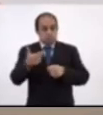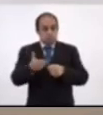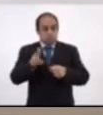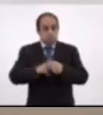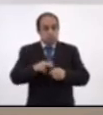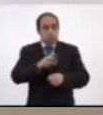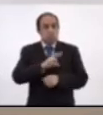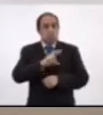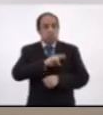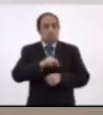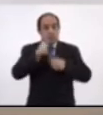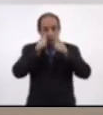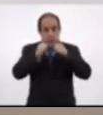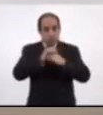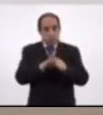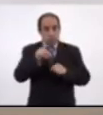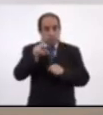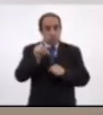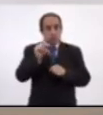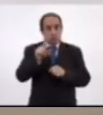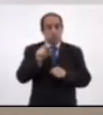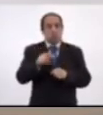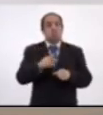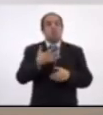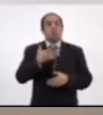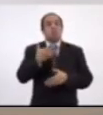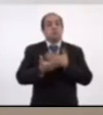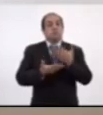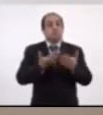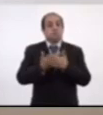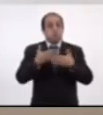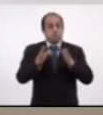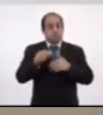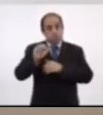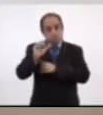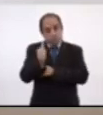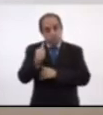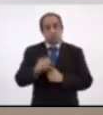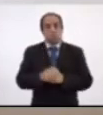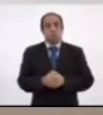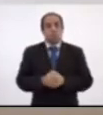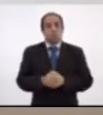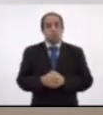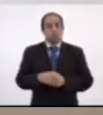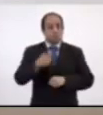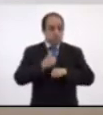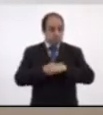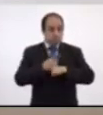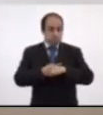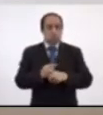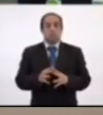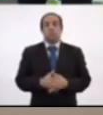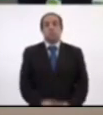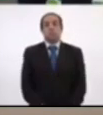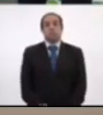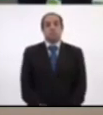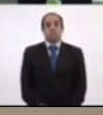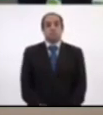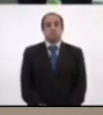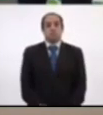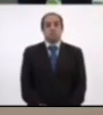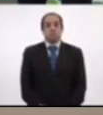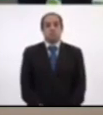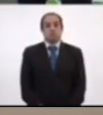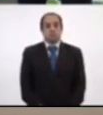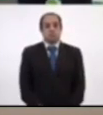una atención COVID, pero también mantuvieron servicios abiertos para otras enfermedades.